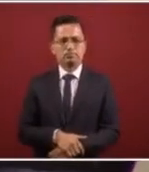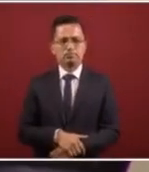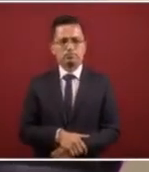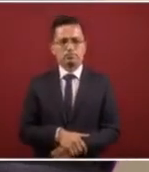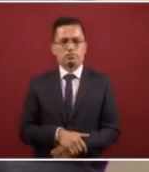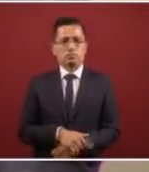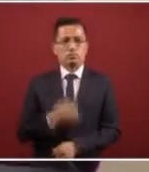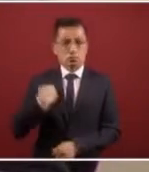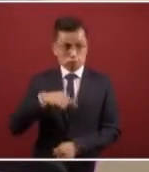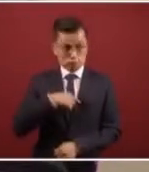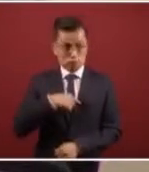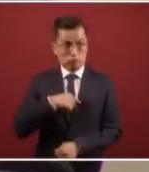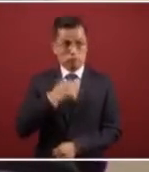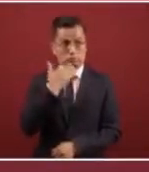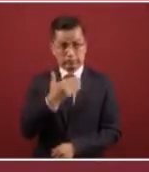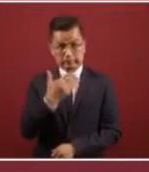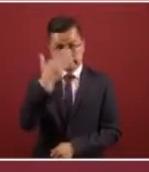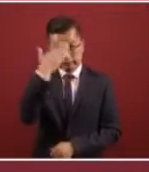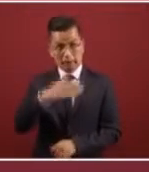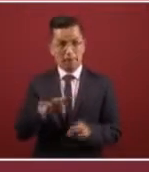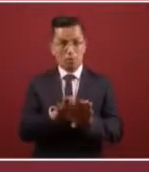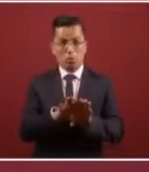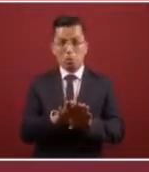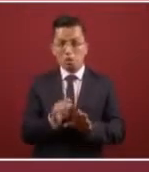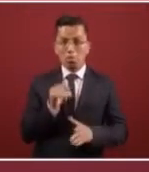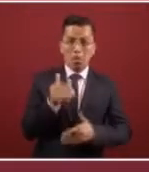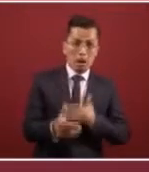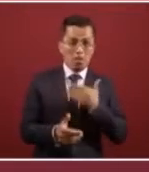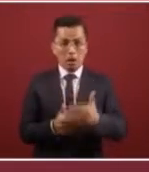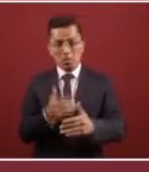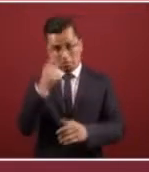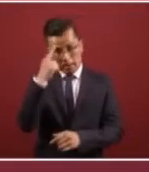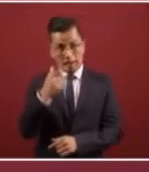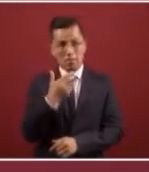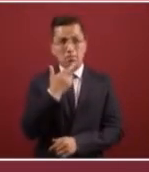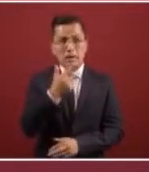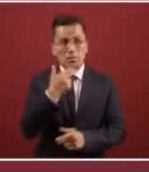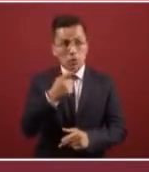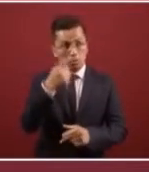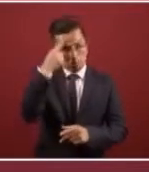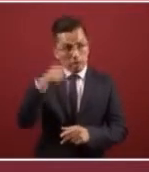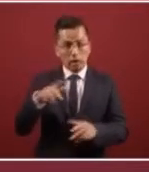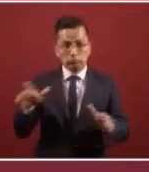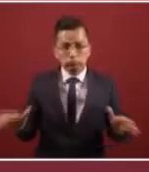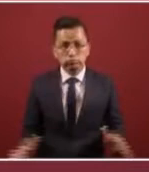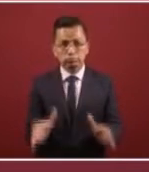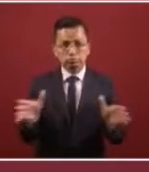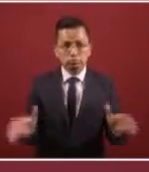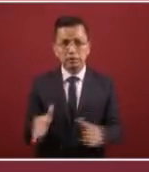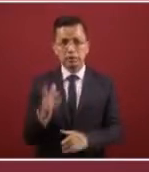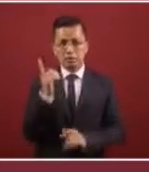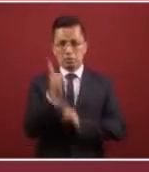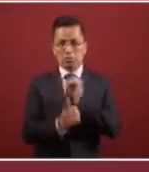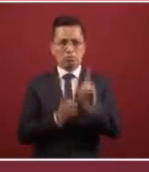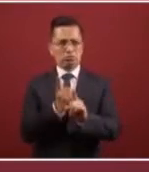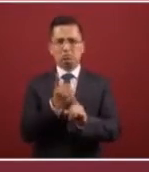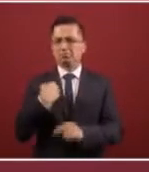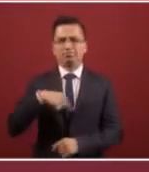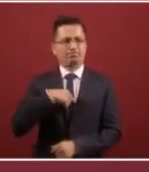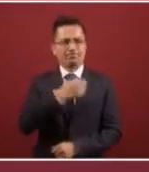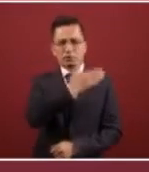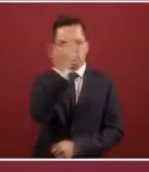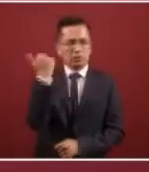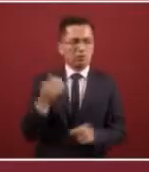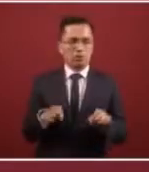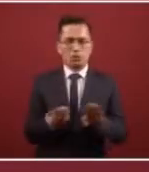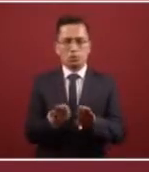estar adelante, en la vanguardia, promoviendo el deporte.